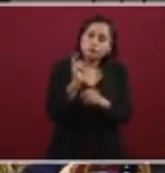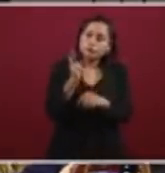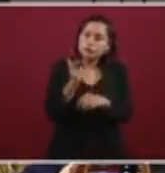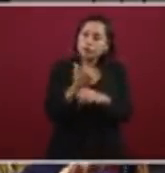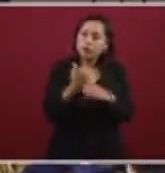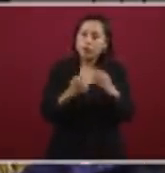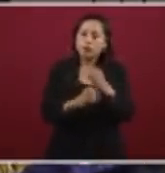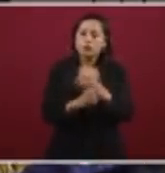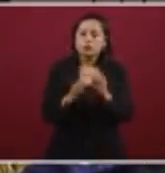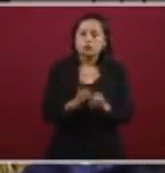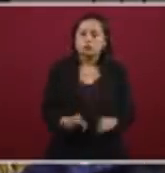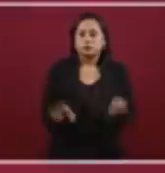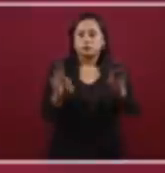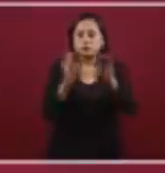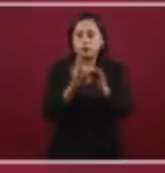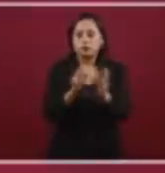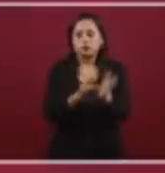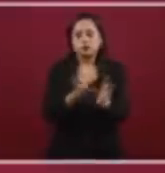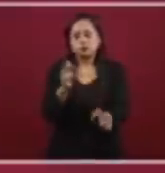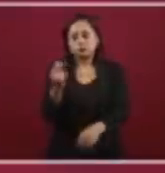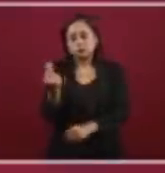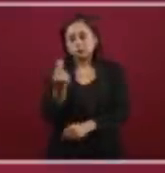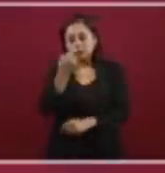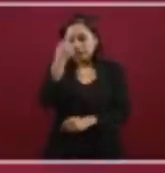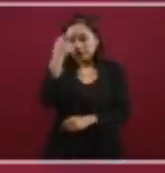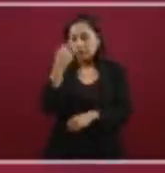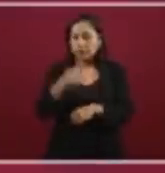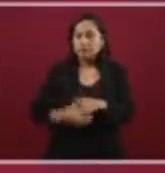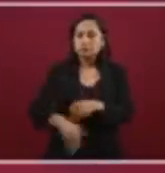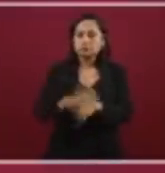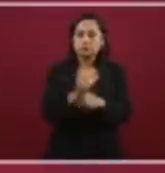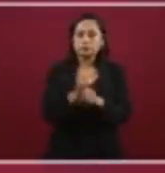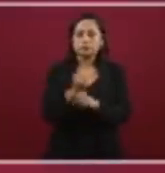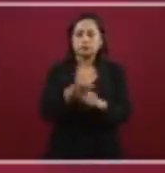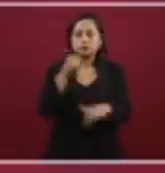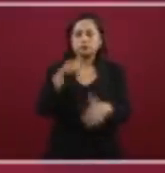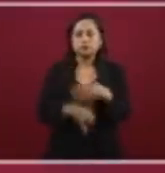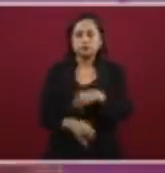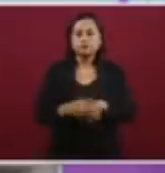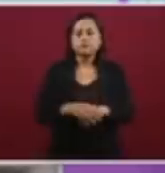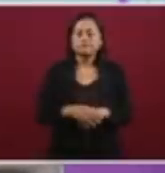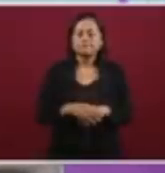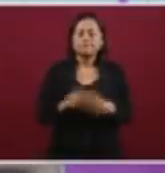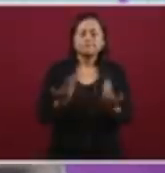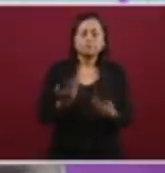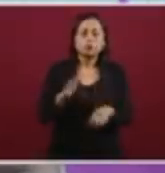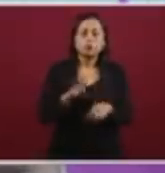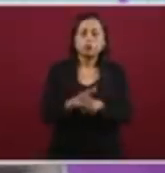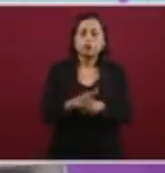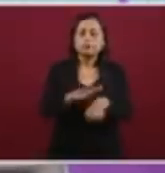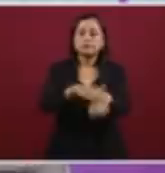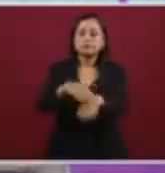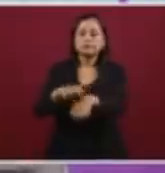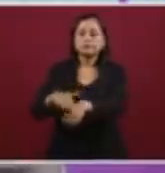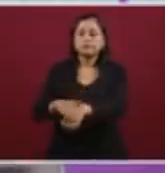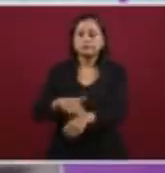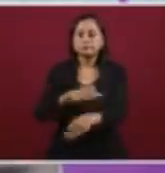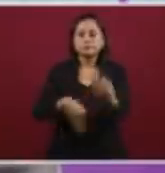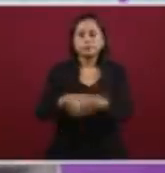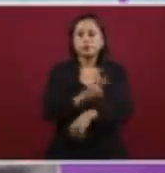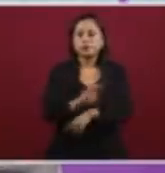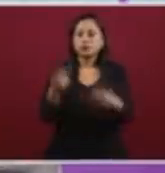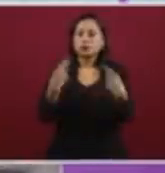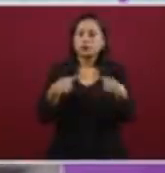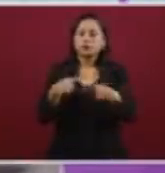en investigación necesitamos que la sociedad nos ayude a conocer los hechos de verdad y